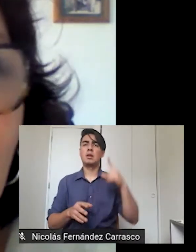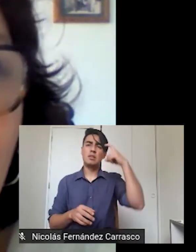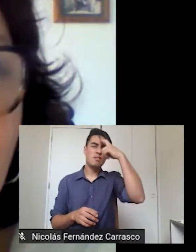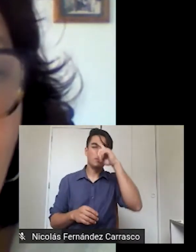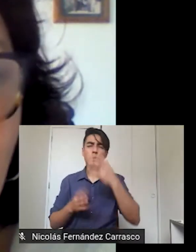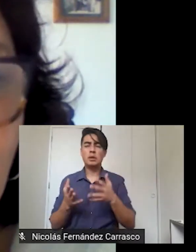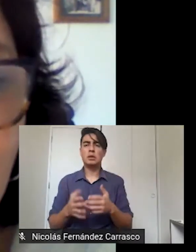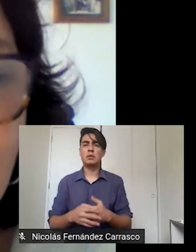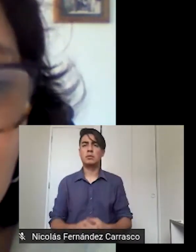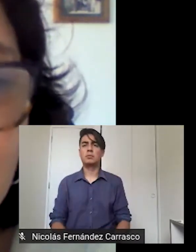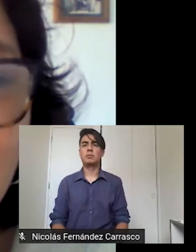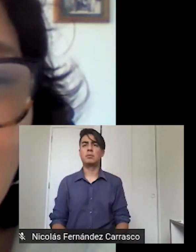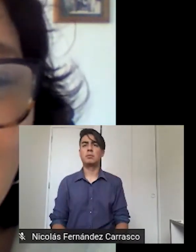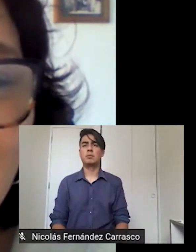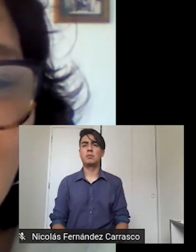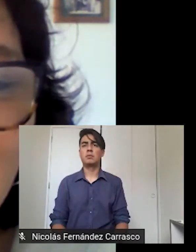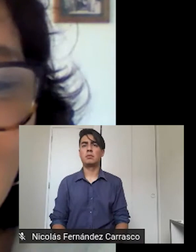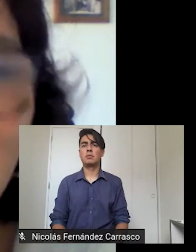Opinión, más que nada.